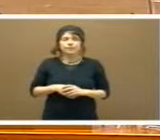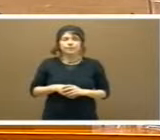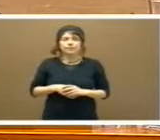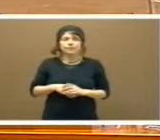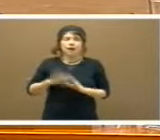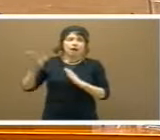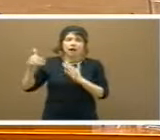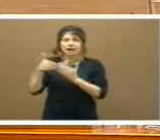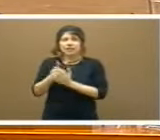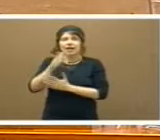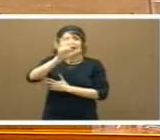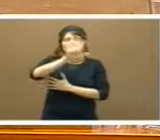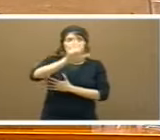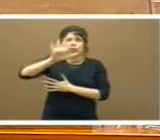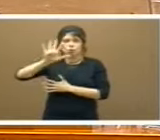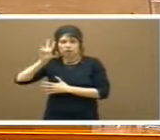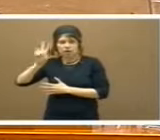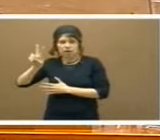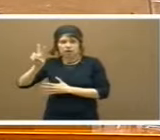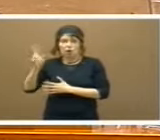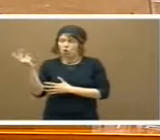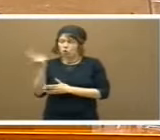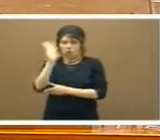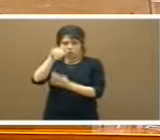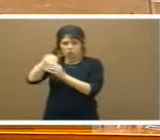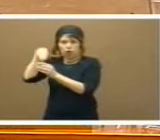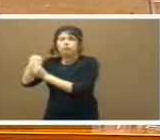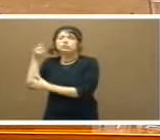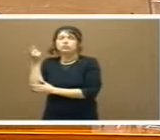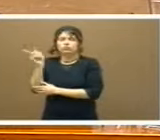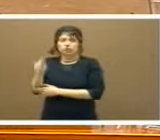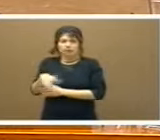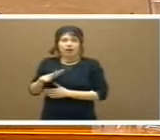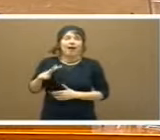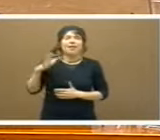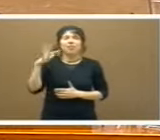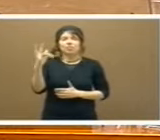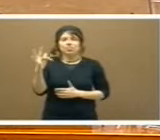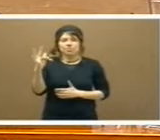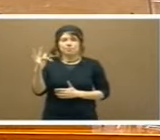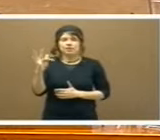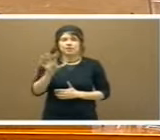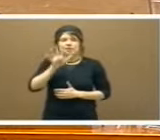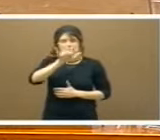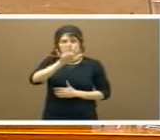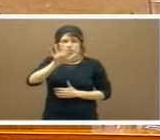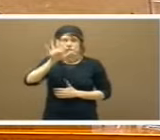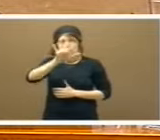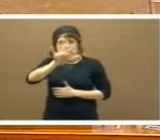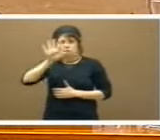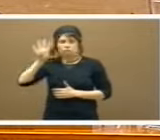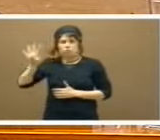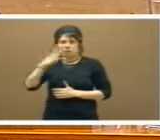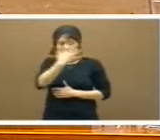a la 552, ambas incluidas también, además de las